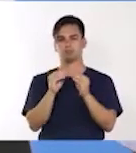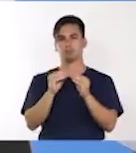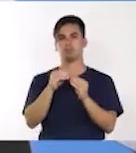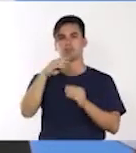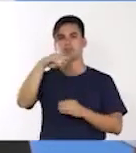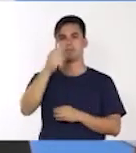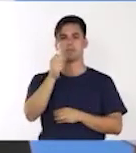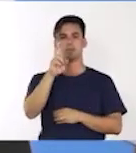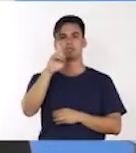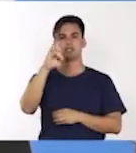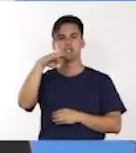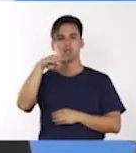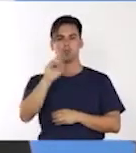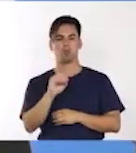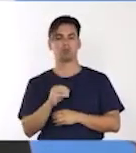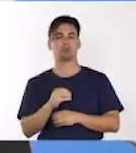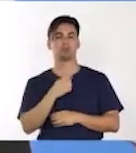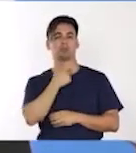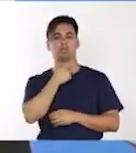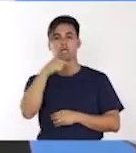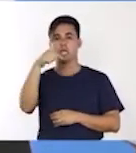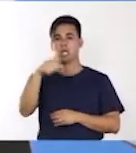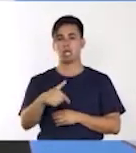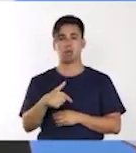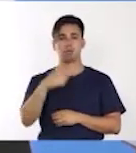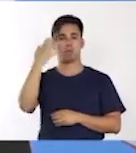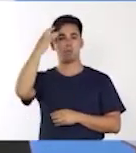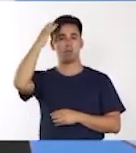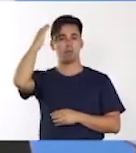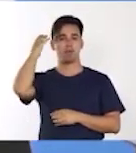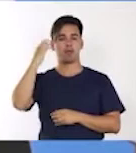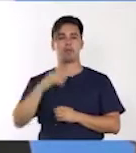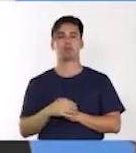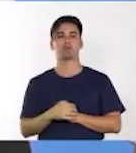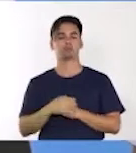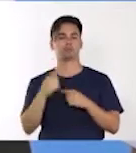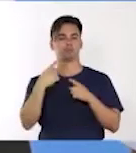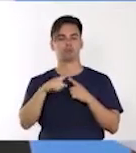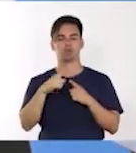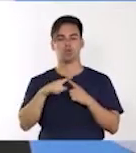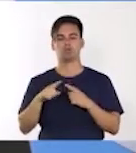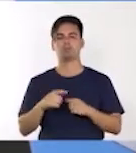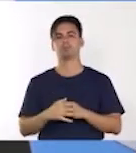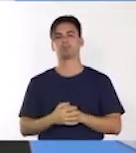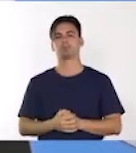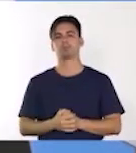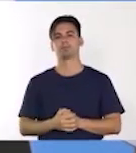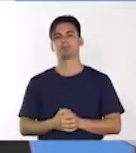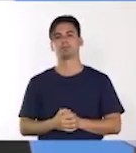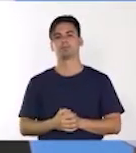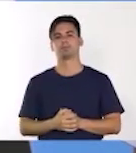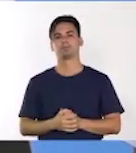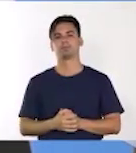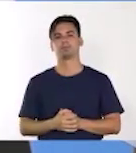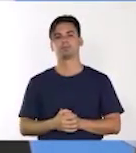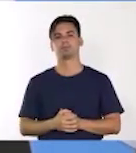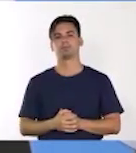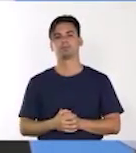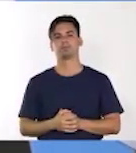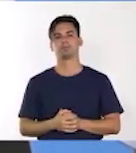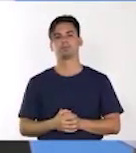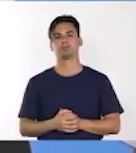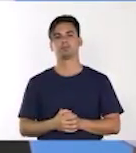marxismo. Tal es el caso de Julio Antonio Mella, del mismo Rubén Martínez Villena, entre